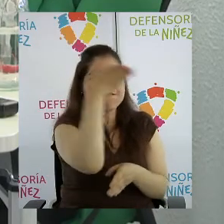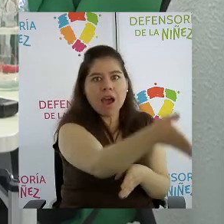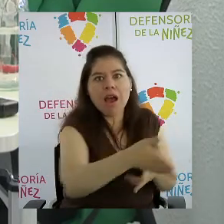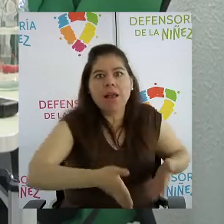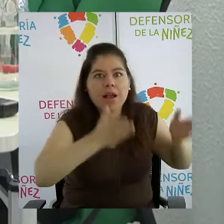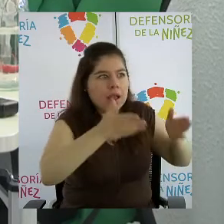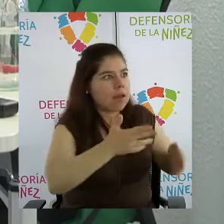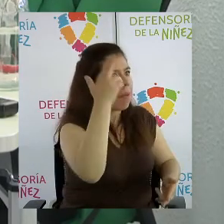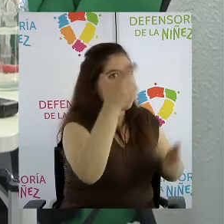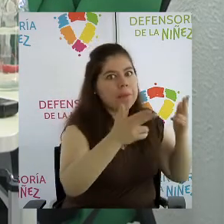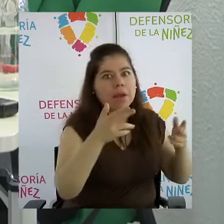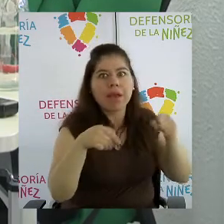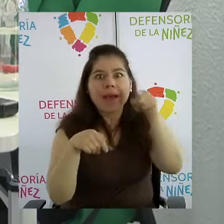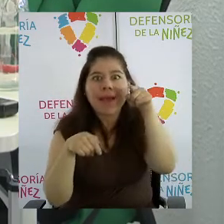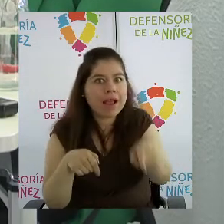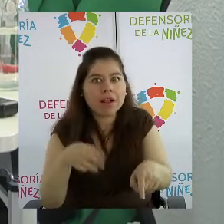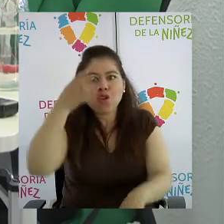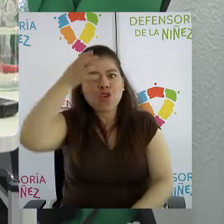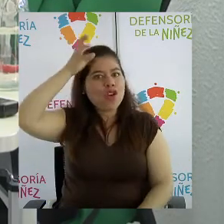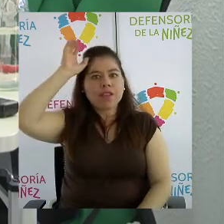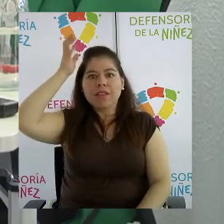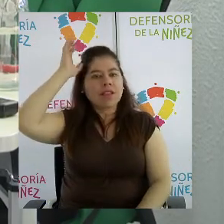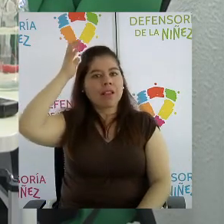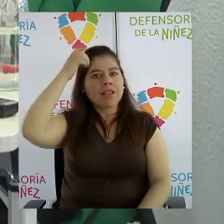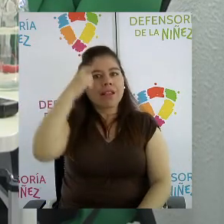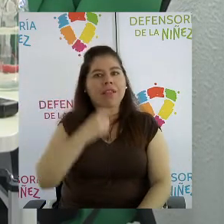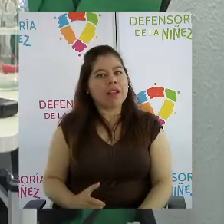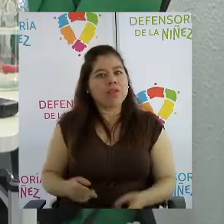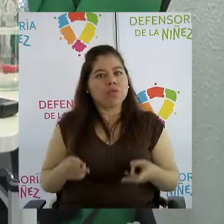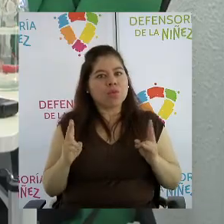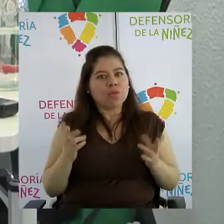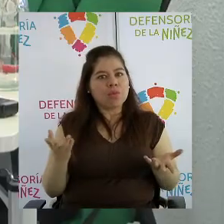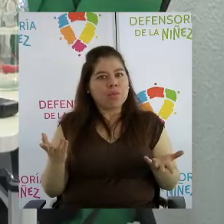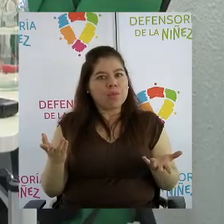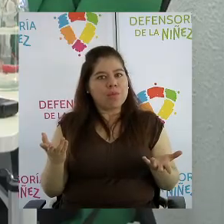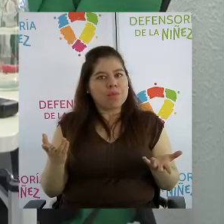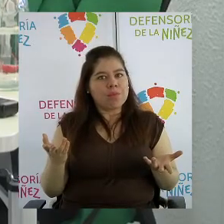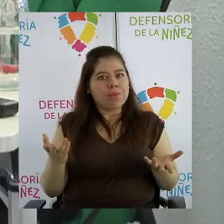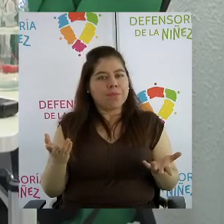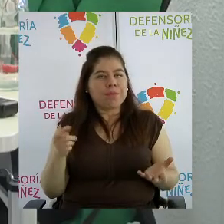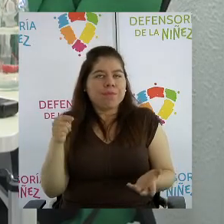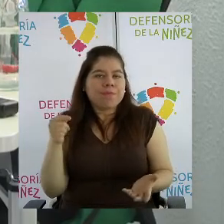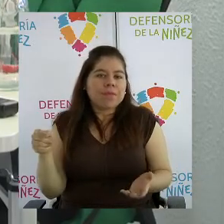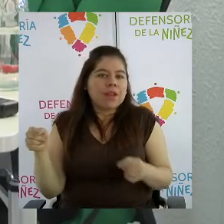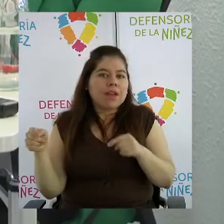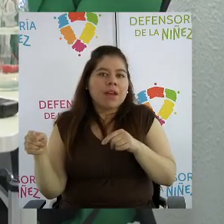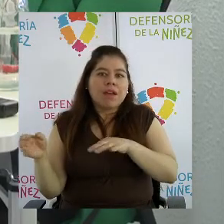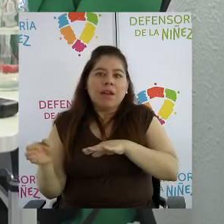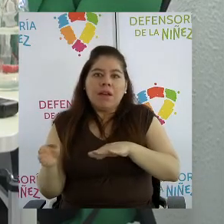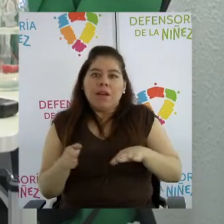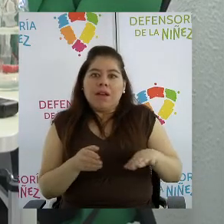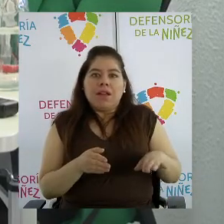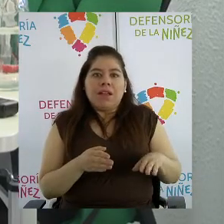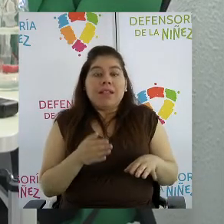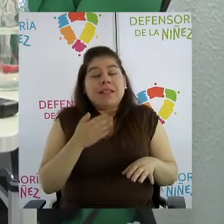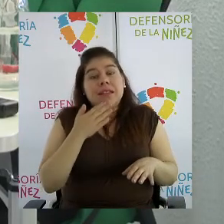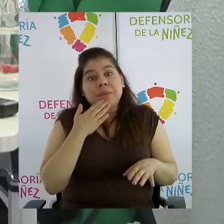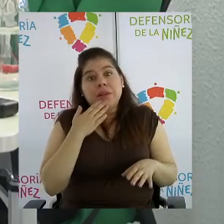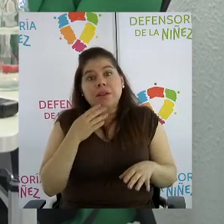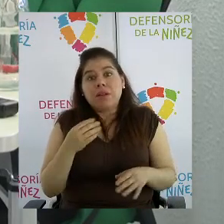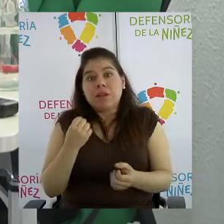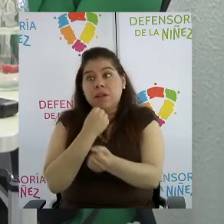de las personas contra quienes dirige su actuación. Y acá tampoco se trata, como muchos tratan de hacer, de decir que Carabineros